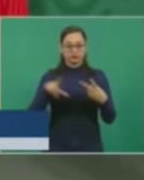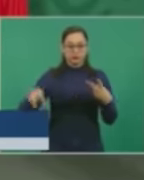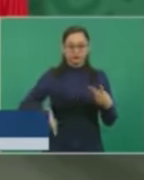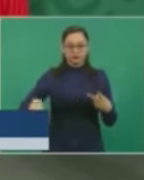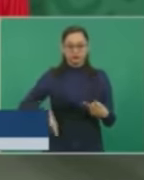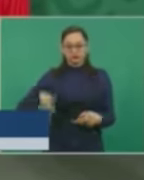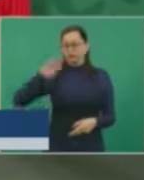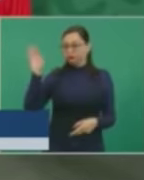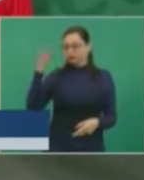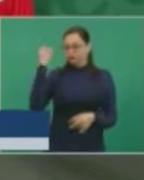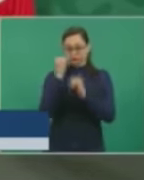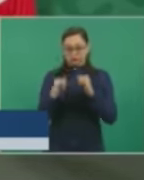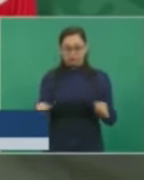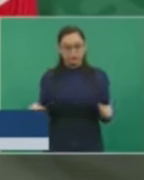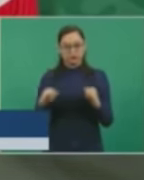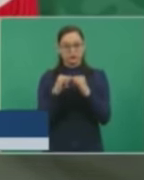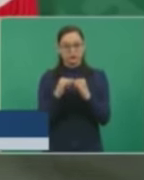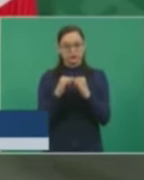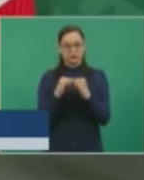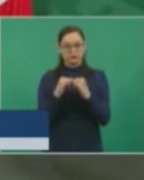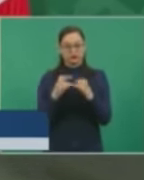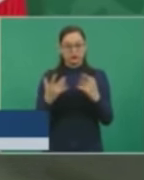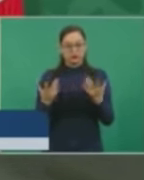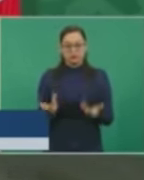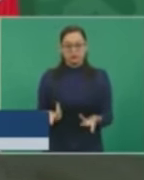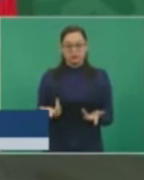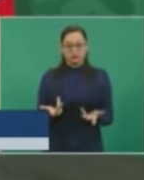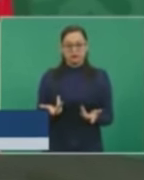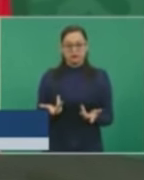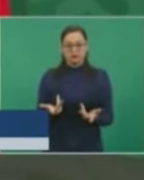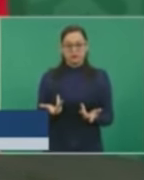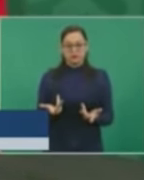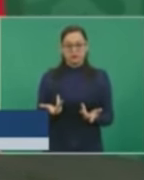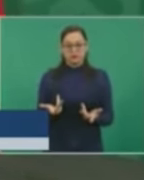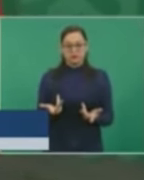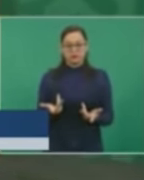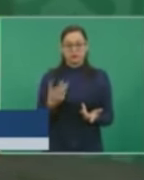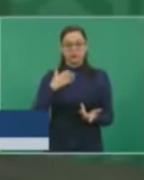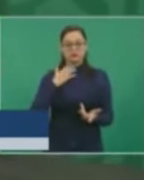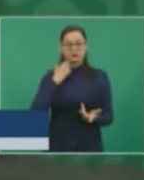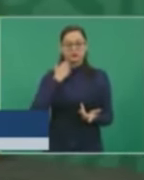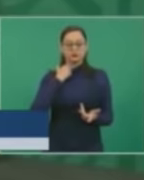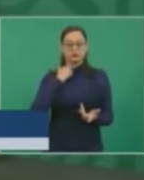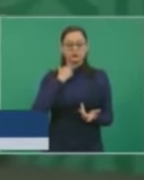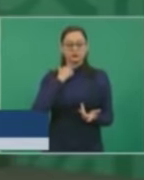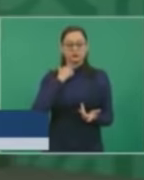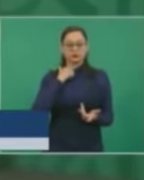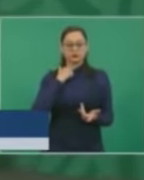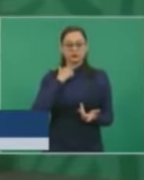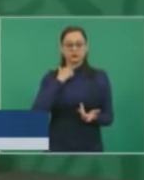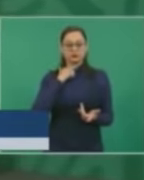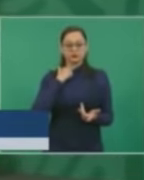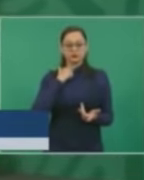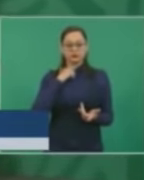le contestan en un plazo de 5 días, pues esa persona entenderá que hubo una afirmativa ficta y se puede dar. Esa persona no hizo